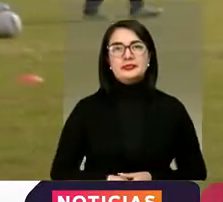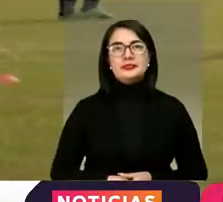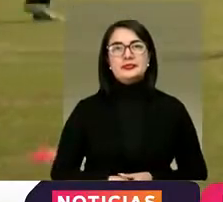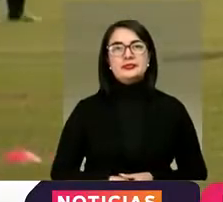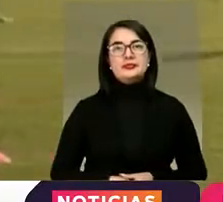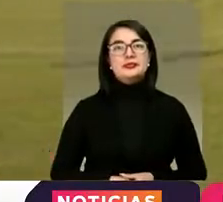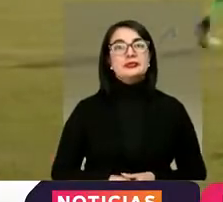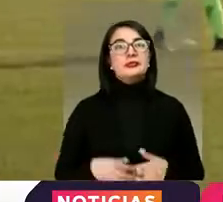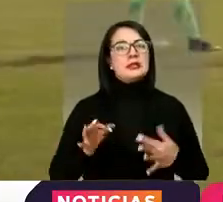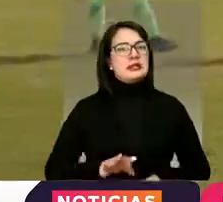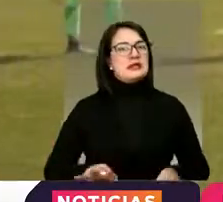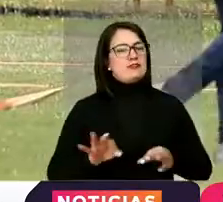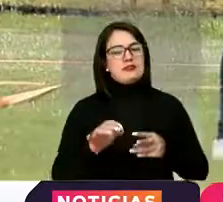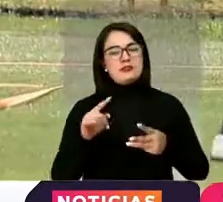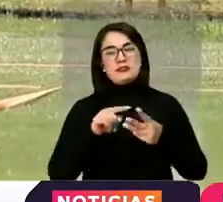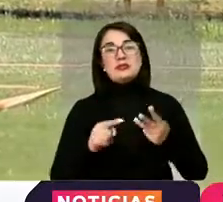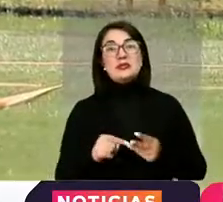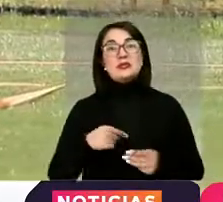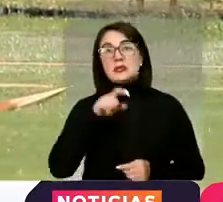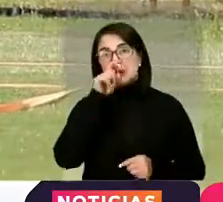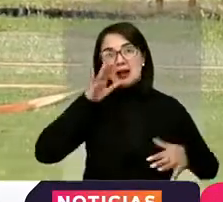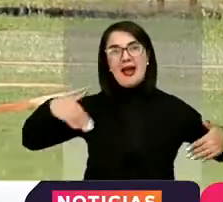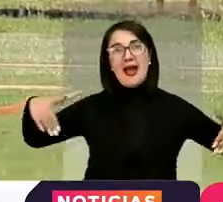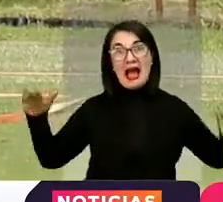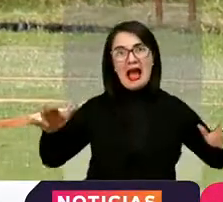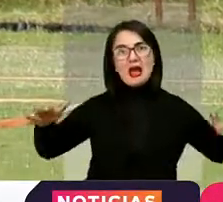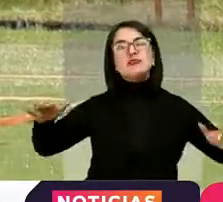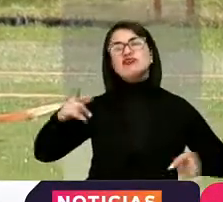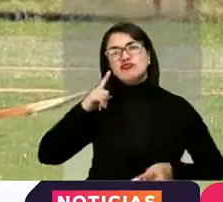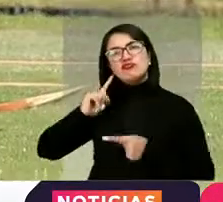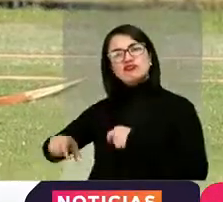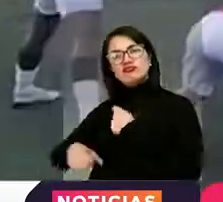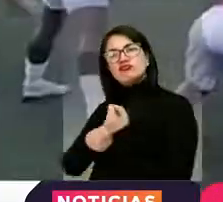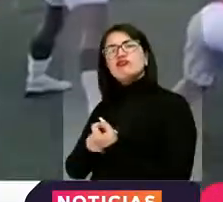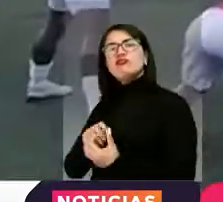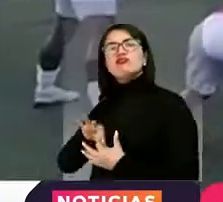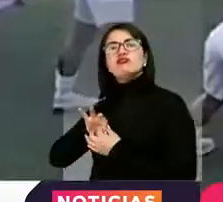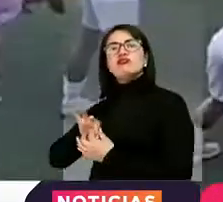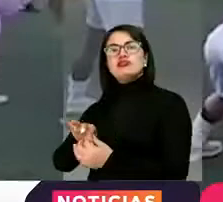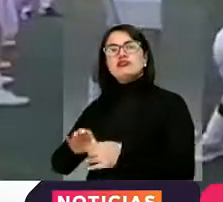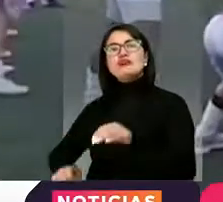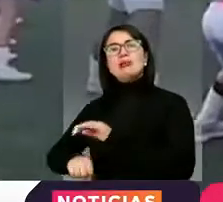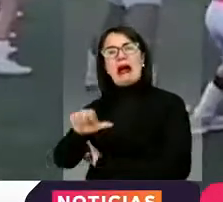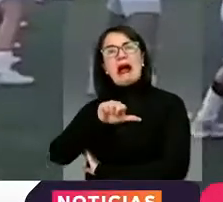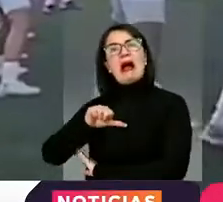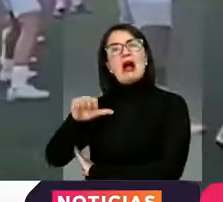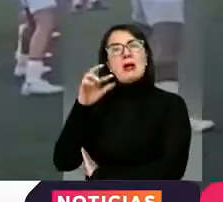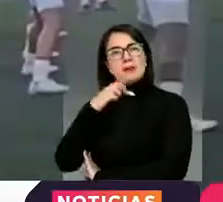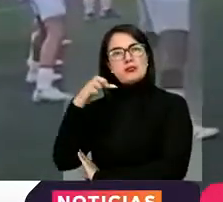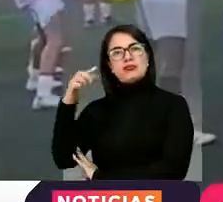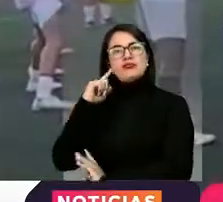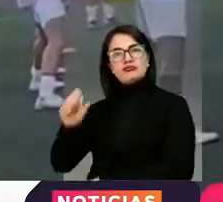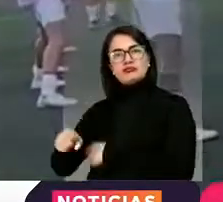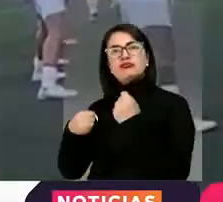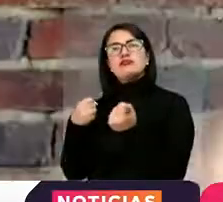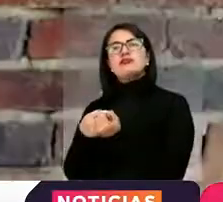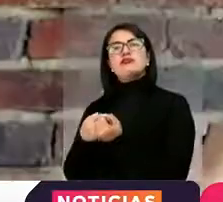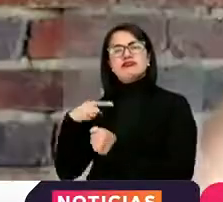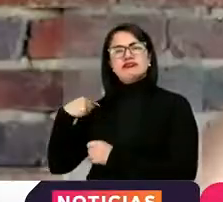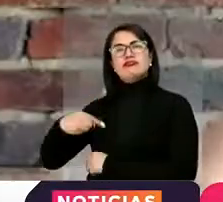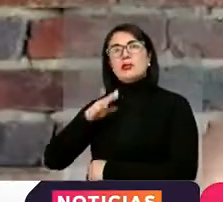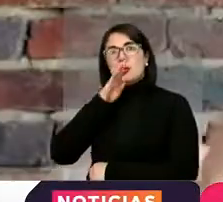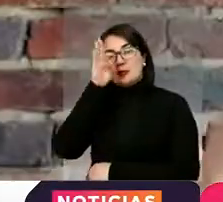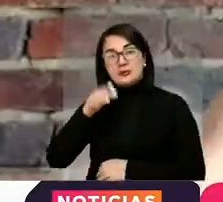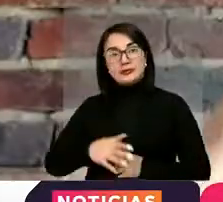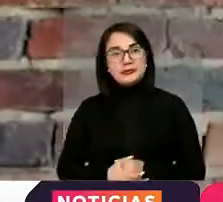de acción, Cerveza Águila decidió que era momento de trabajar mancomunadamente por el fútbol femenino profesional y su desarrollo en el país. El primero